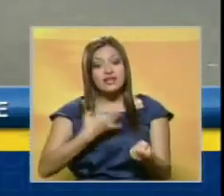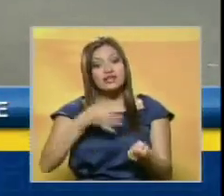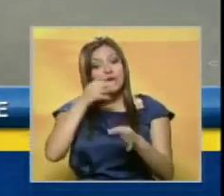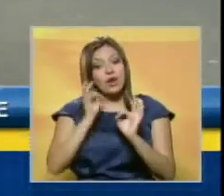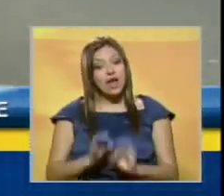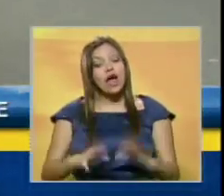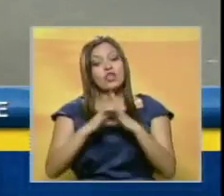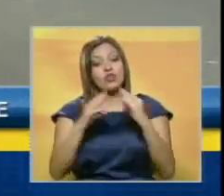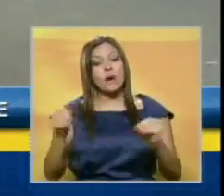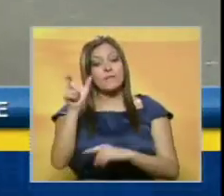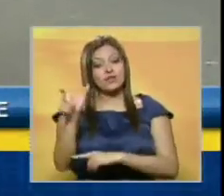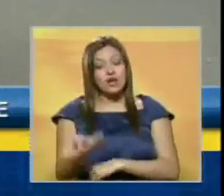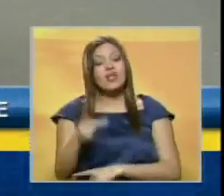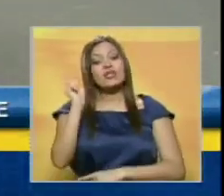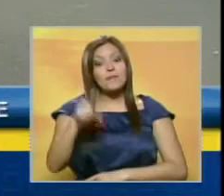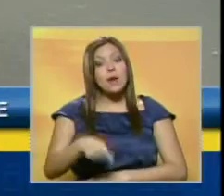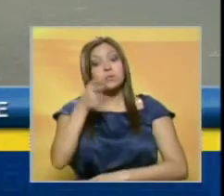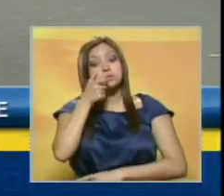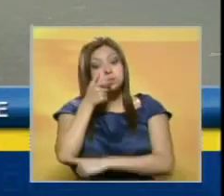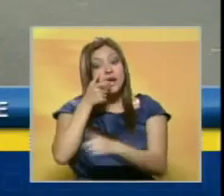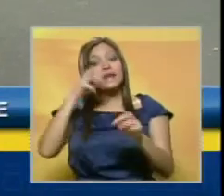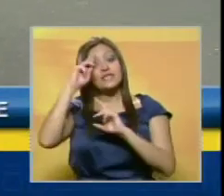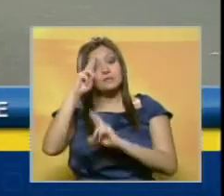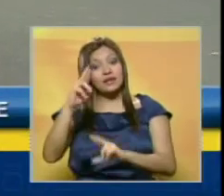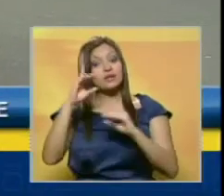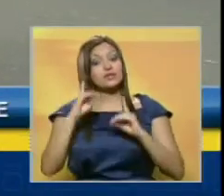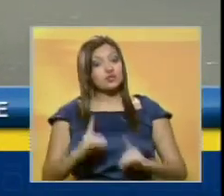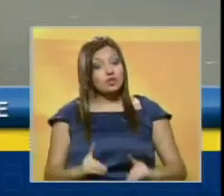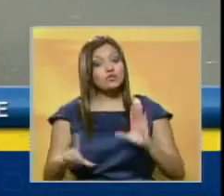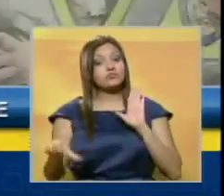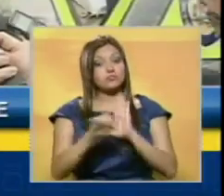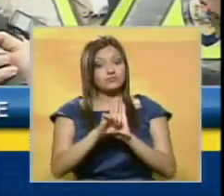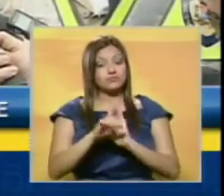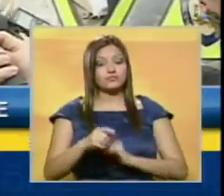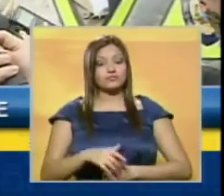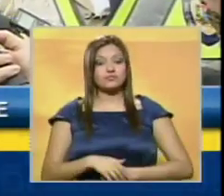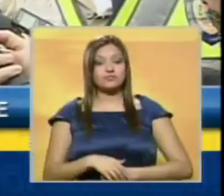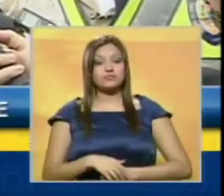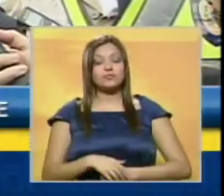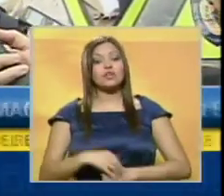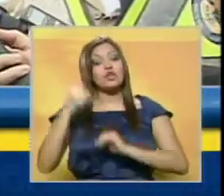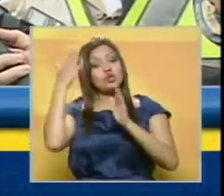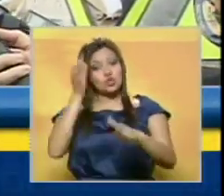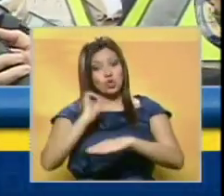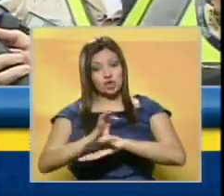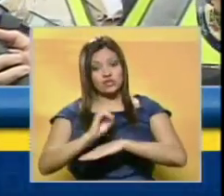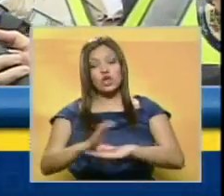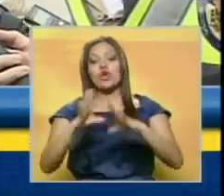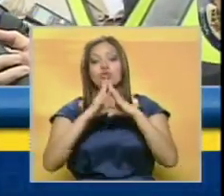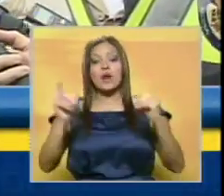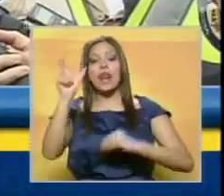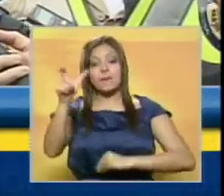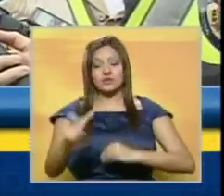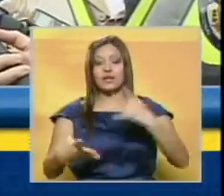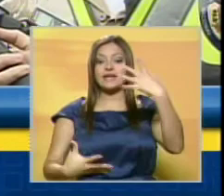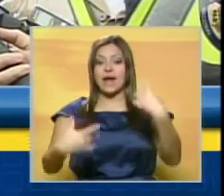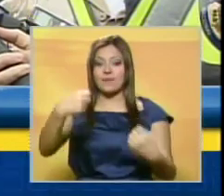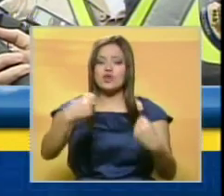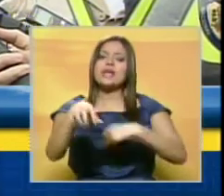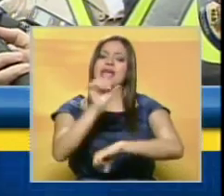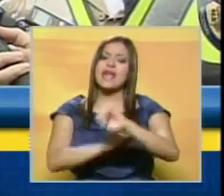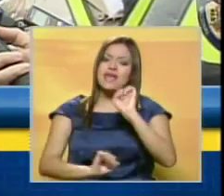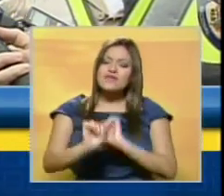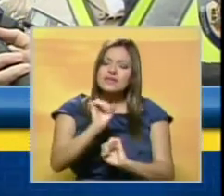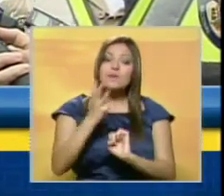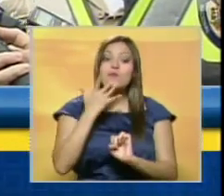seguridad de los conductores y para velar que se cumpla la medida. Damos la recomendación a todos los transportistas, que eviten